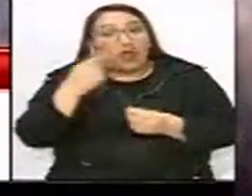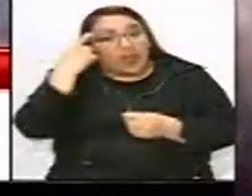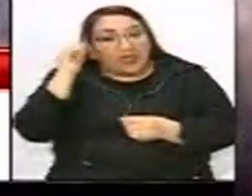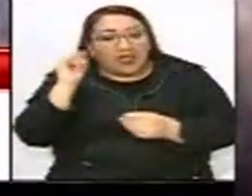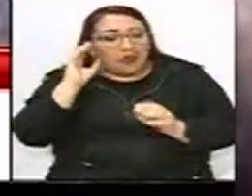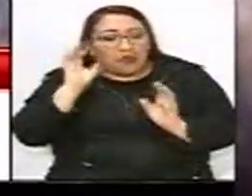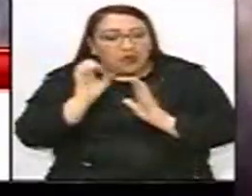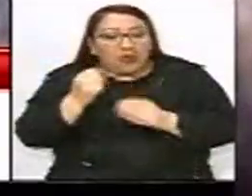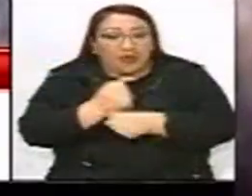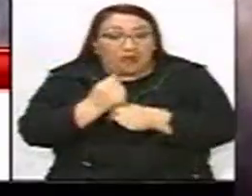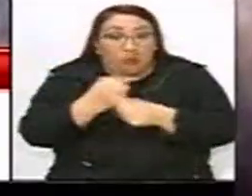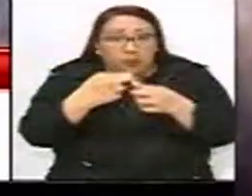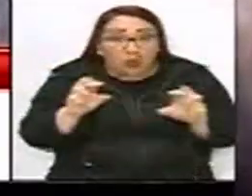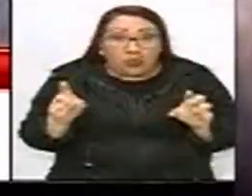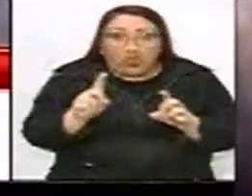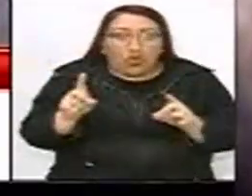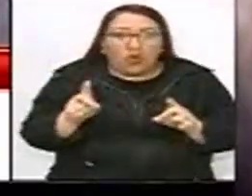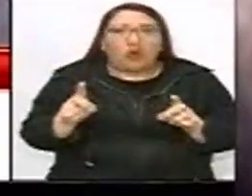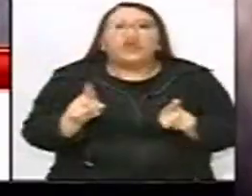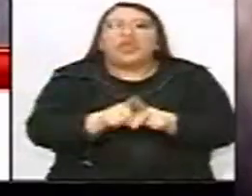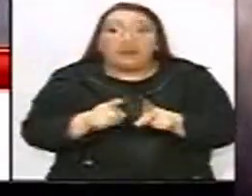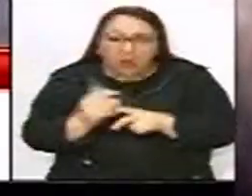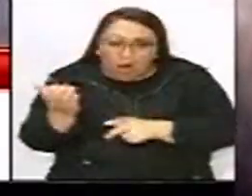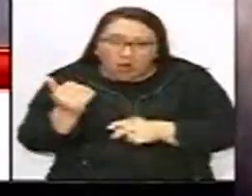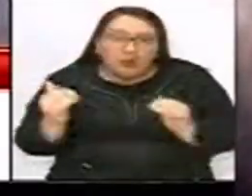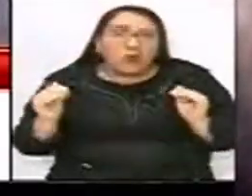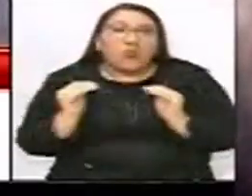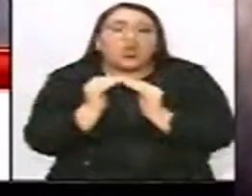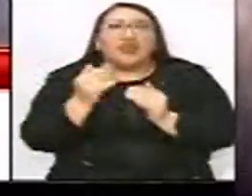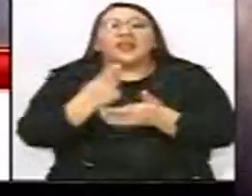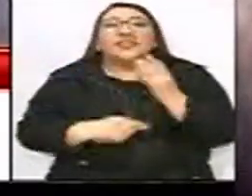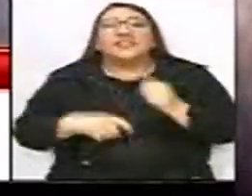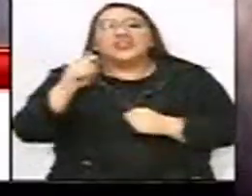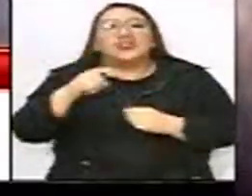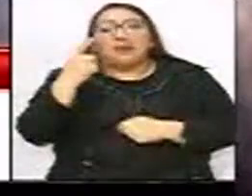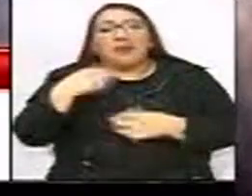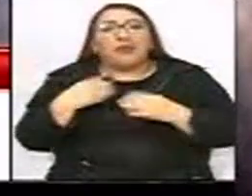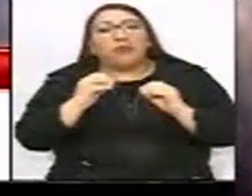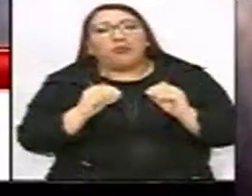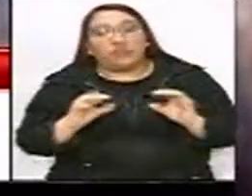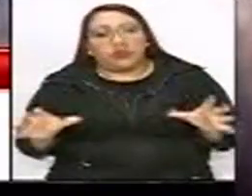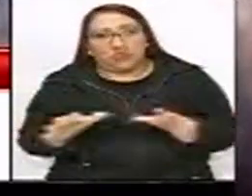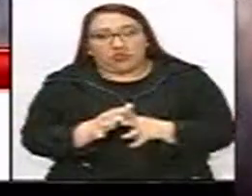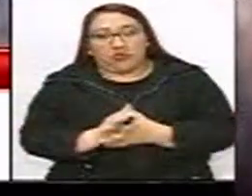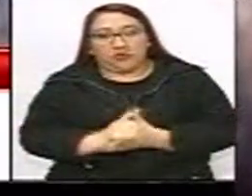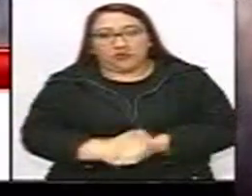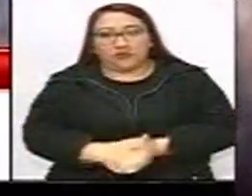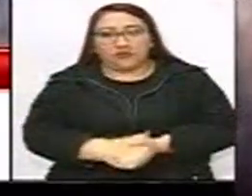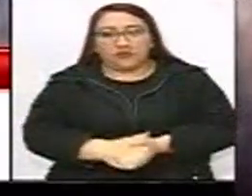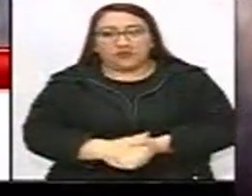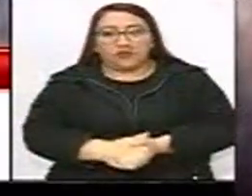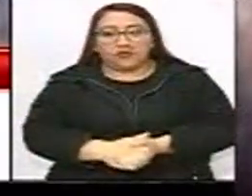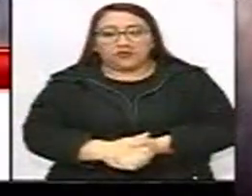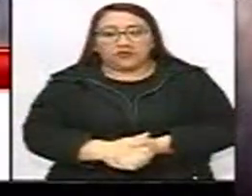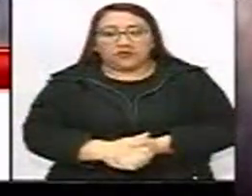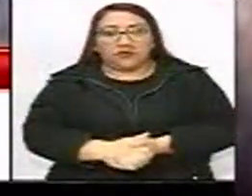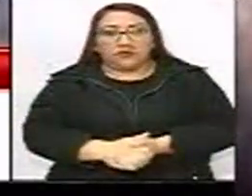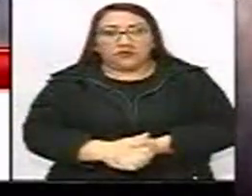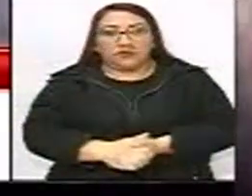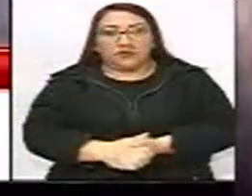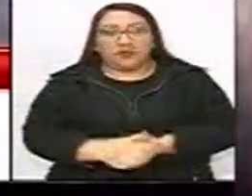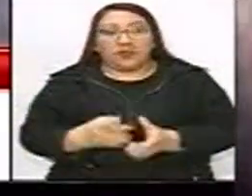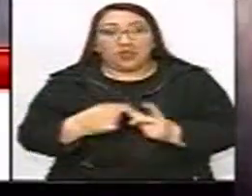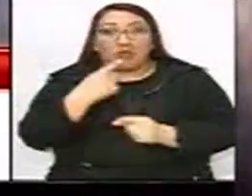es que sea obra pública, sino que tenga que cobren exactamente lo que necesitan para poder mantenerla. Y entonces